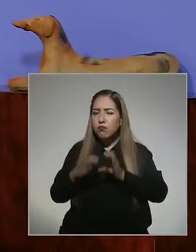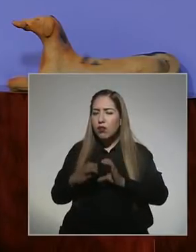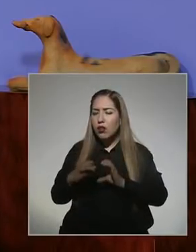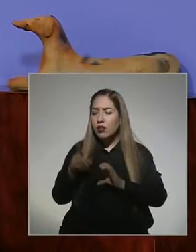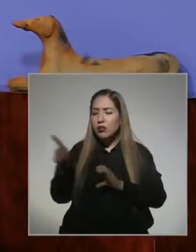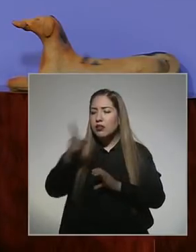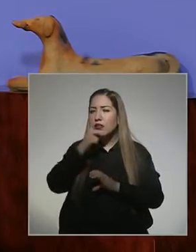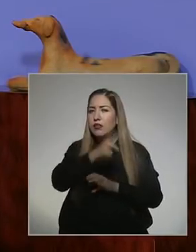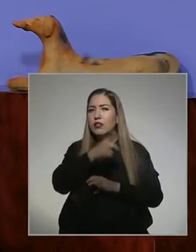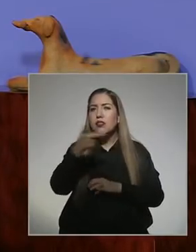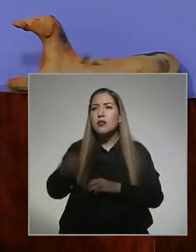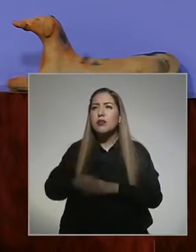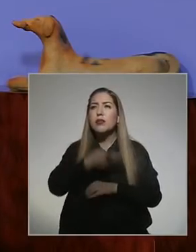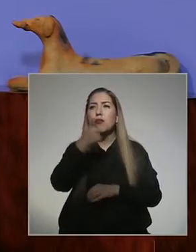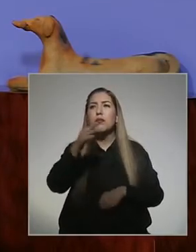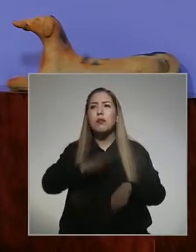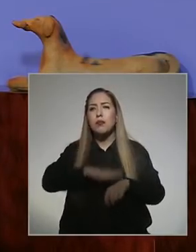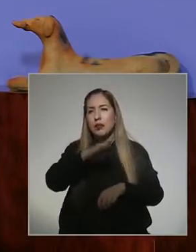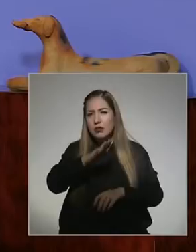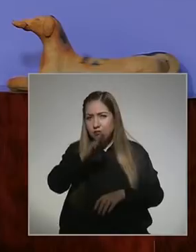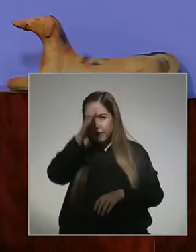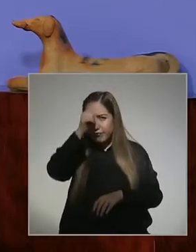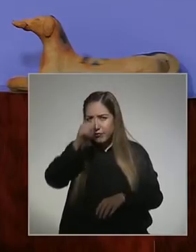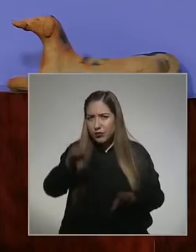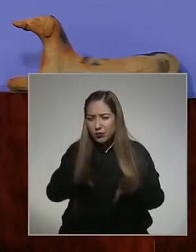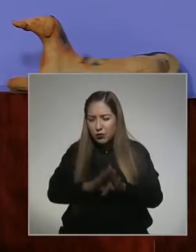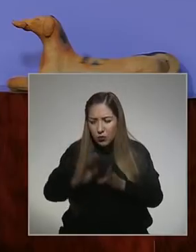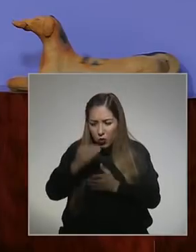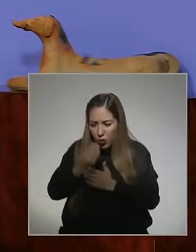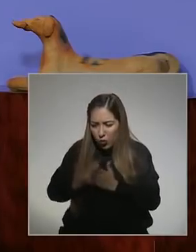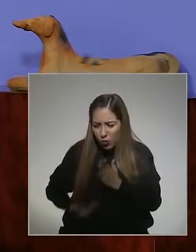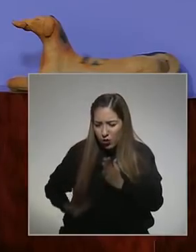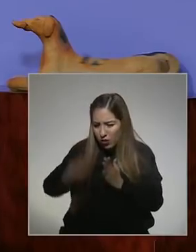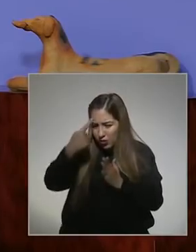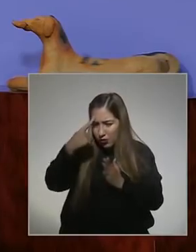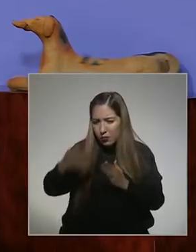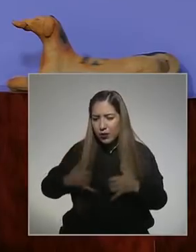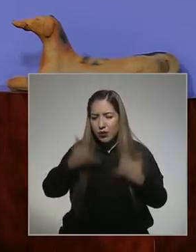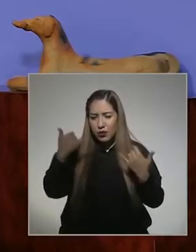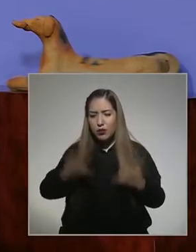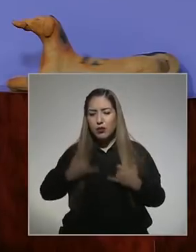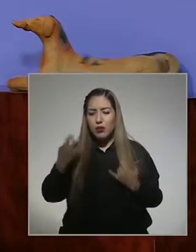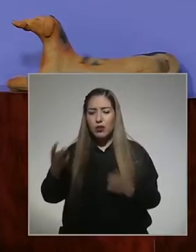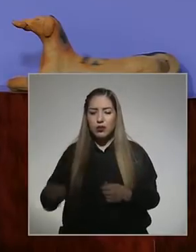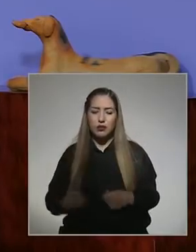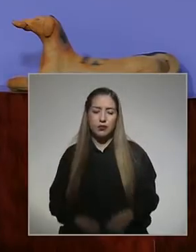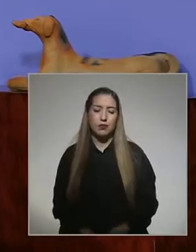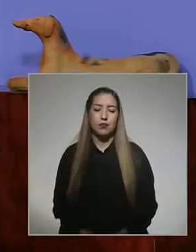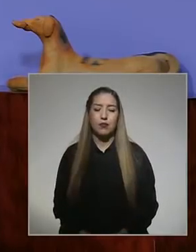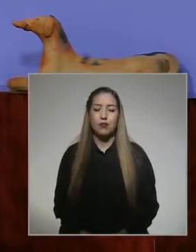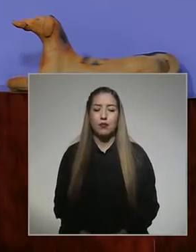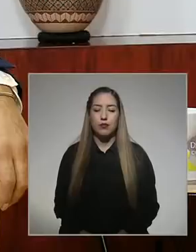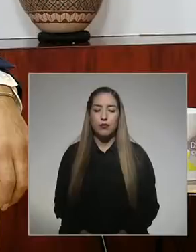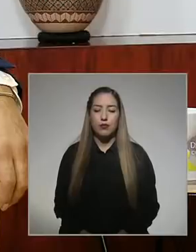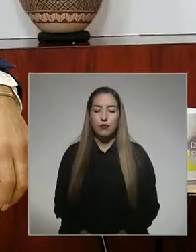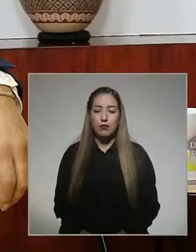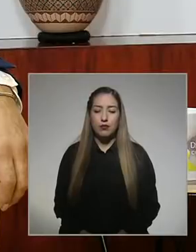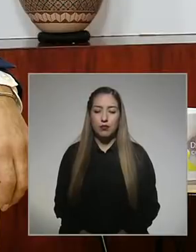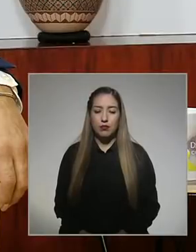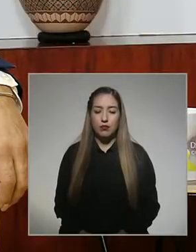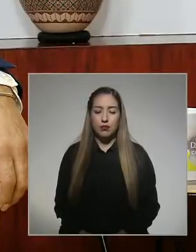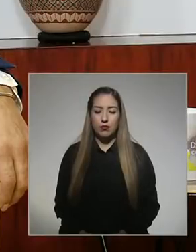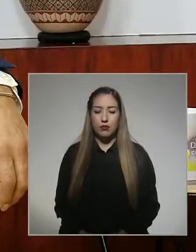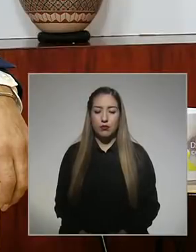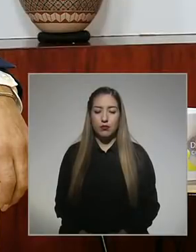o cómo... Sí, podrías literalmente darles un ejemplo de cómo se hace uno de estos contratos o qué debe incluir. Les puedo mandar